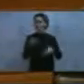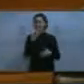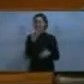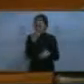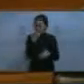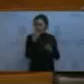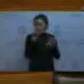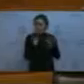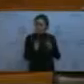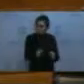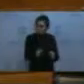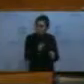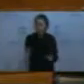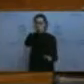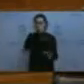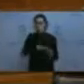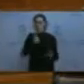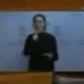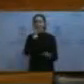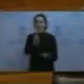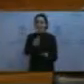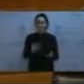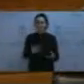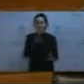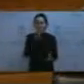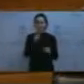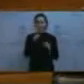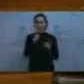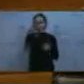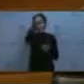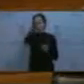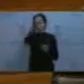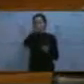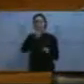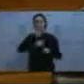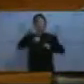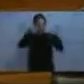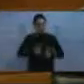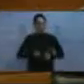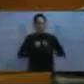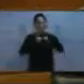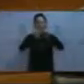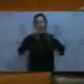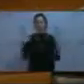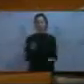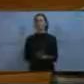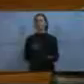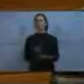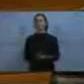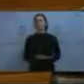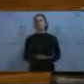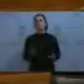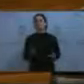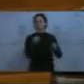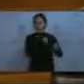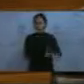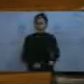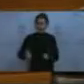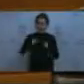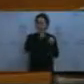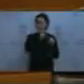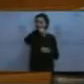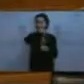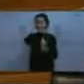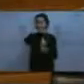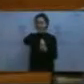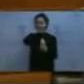dígase. Dígase, porque la postura de nuestro partido político la podemos decir con rotunda claridad. Y es: defendemos el